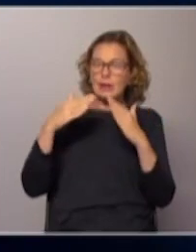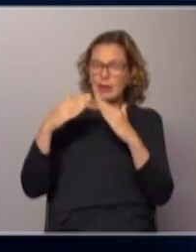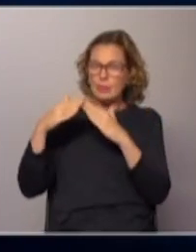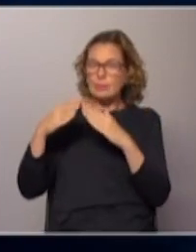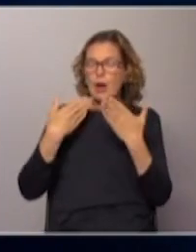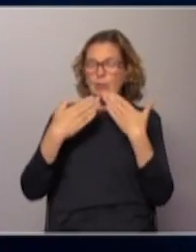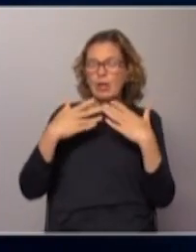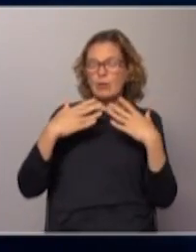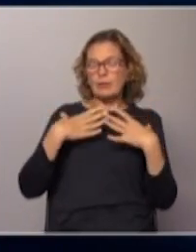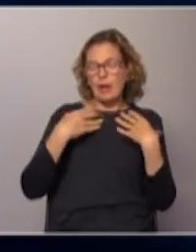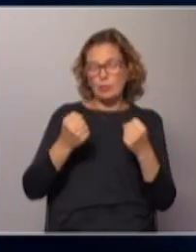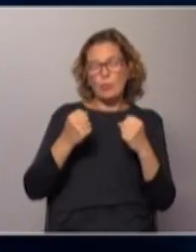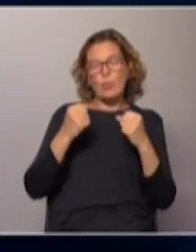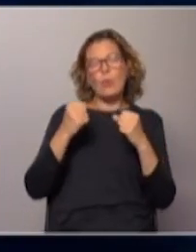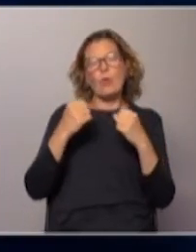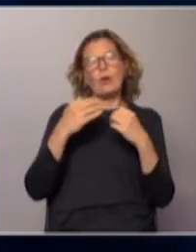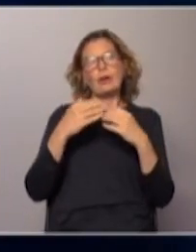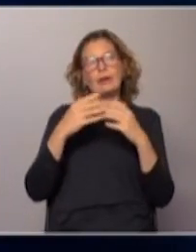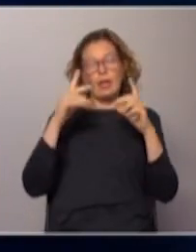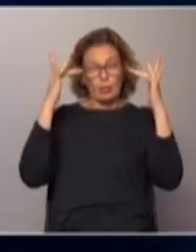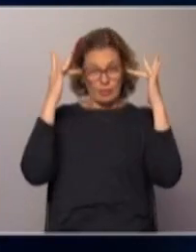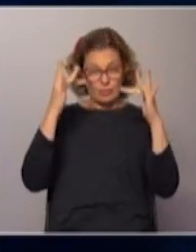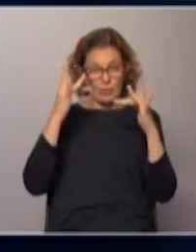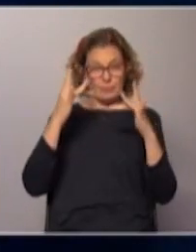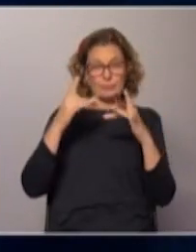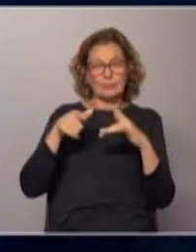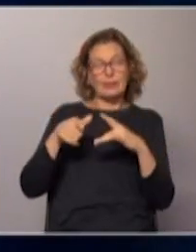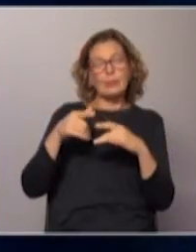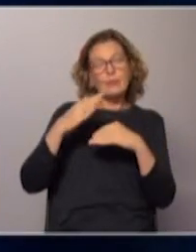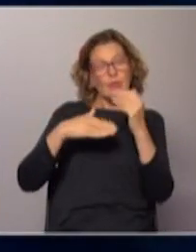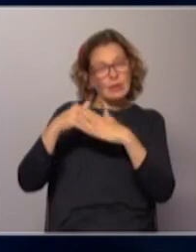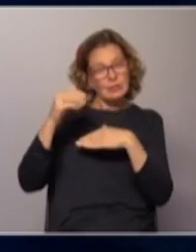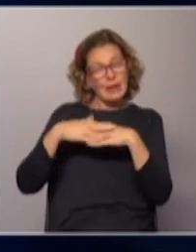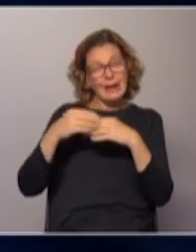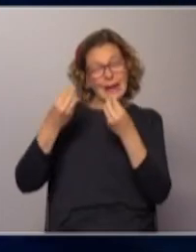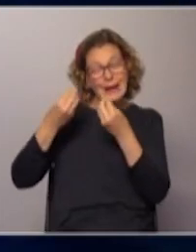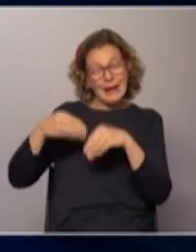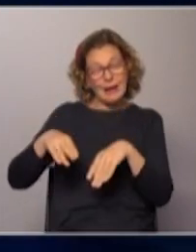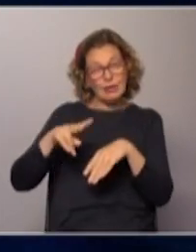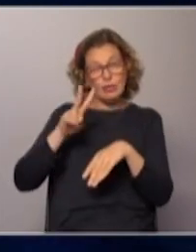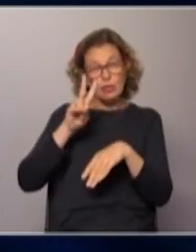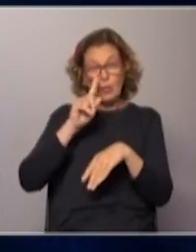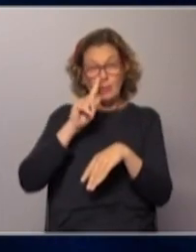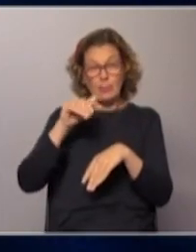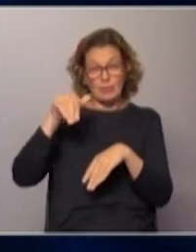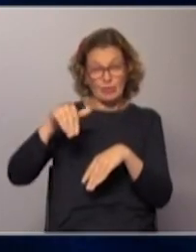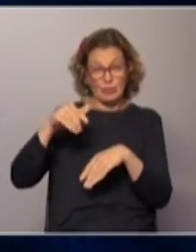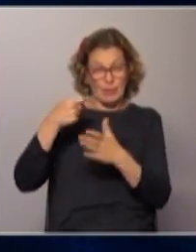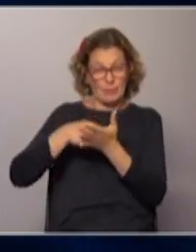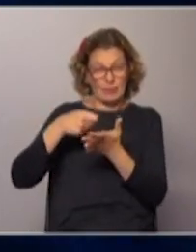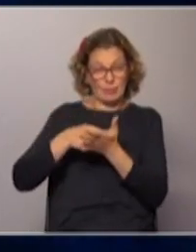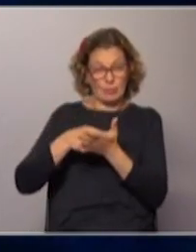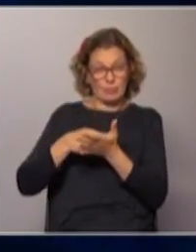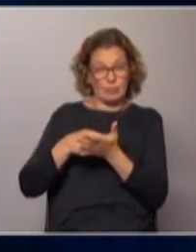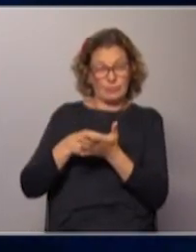de salud a la educación el presupuesto de vivienda cae dos mil millones de pesos usted no lo reciben de las partidas que no recibirá el